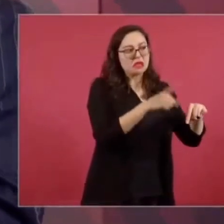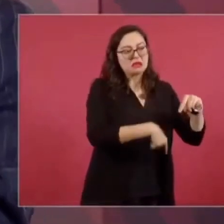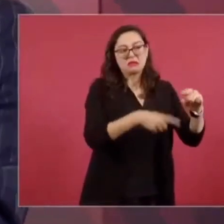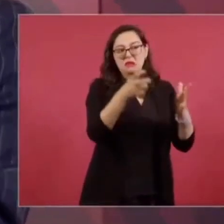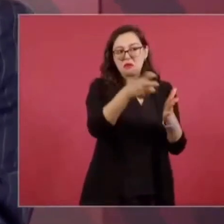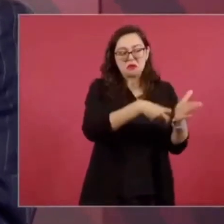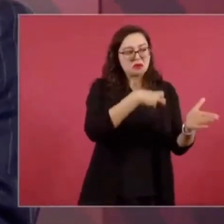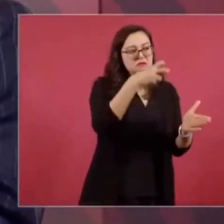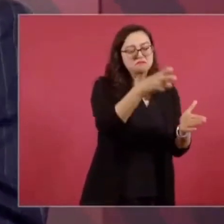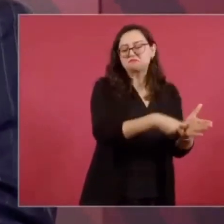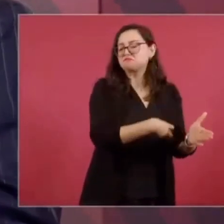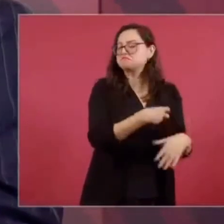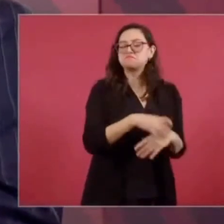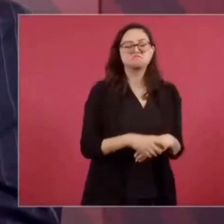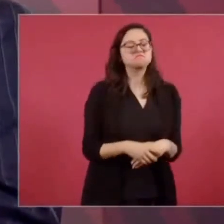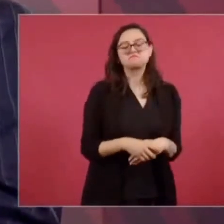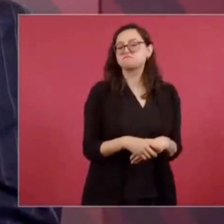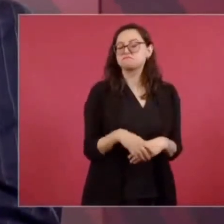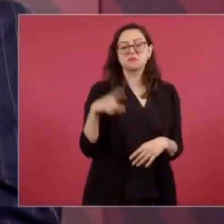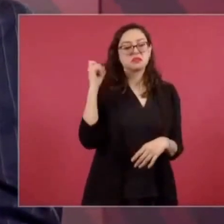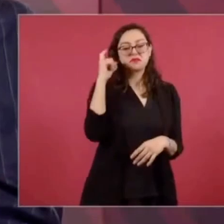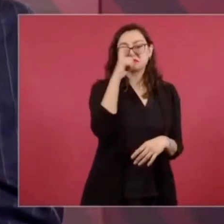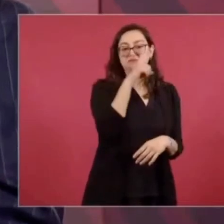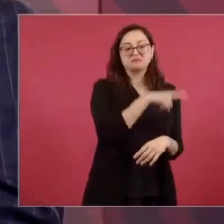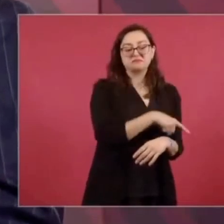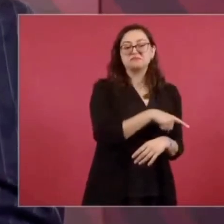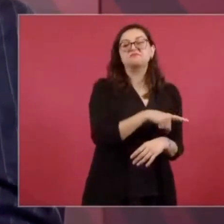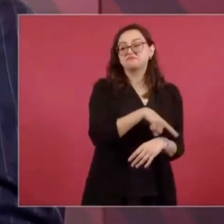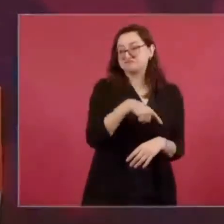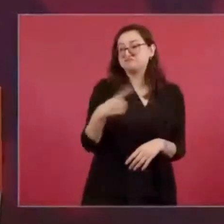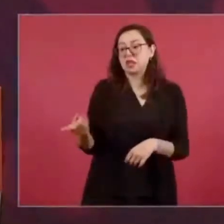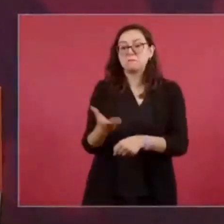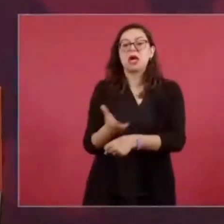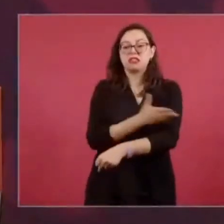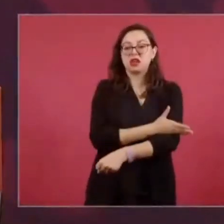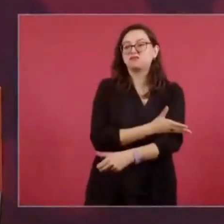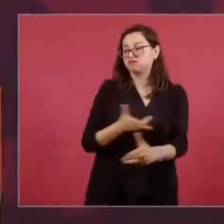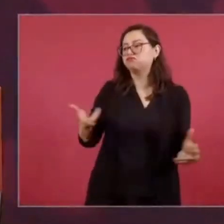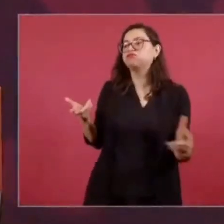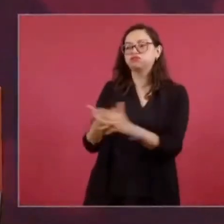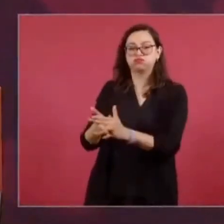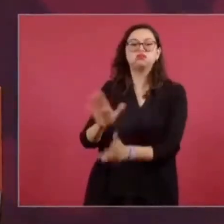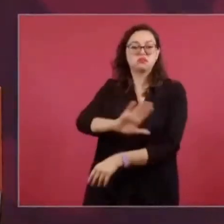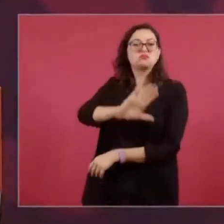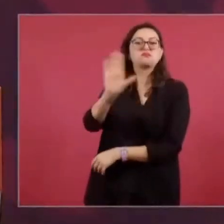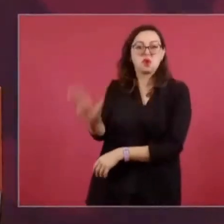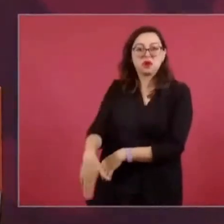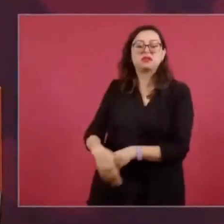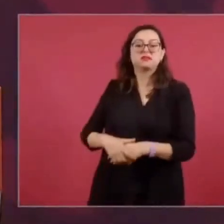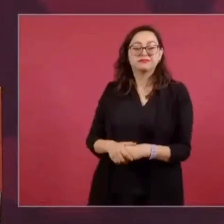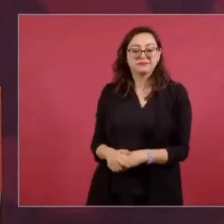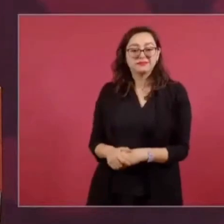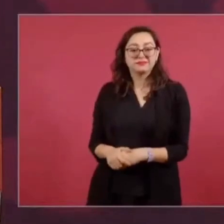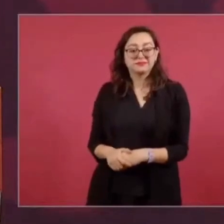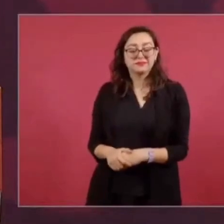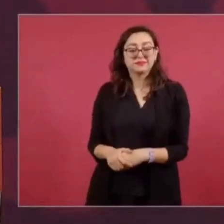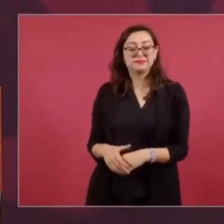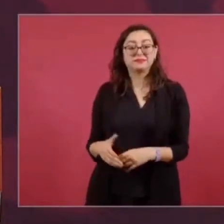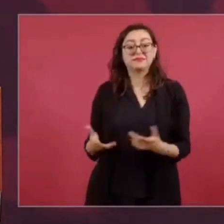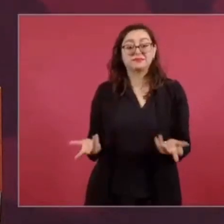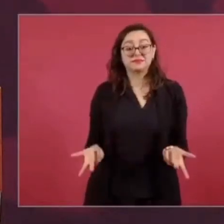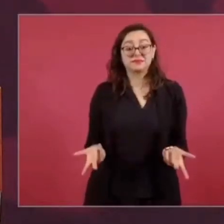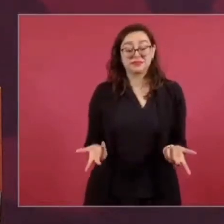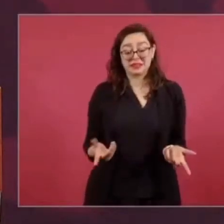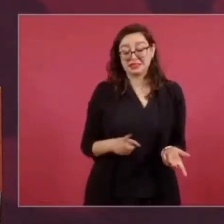al apóstol de la democracia, a Francisco I. Madero. ¿Saben cuánto tardó